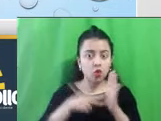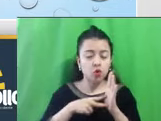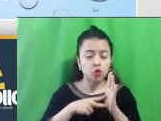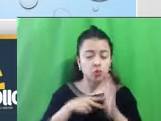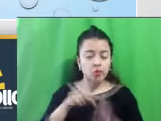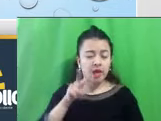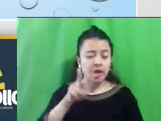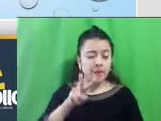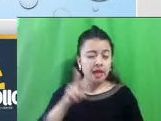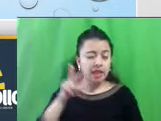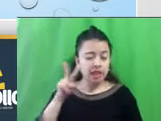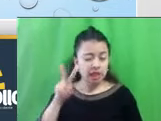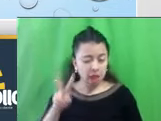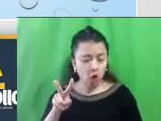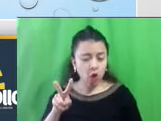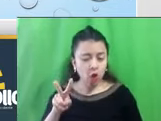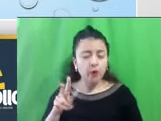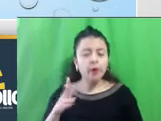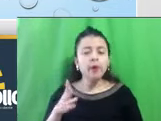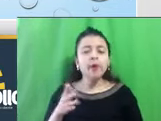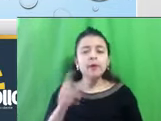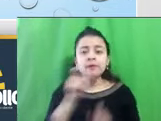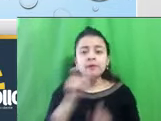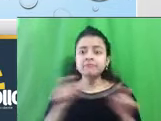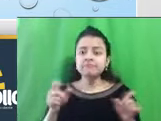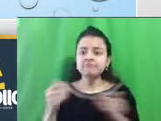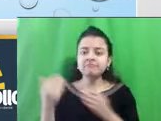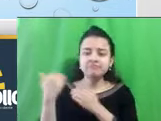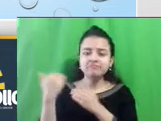2022 una población, según el DANE, de